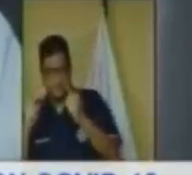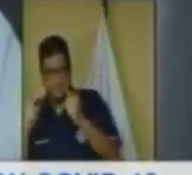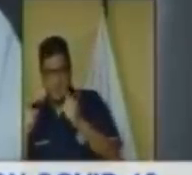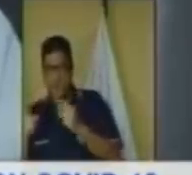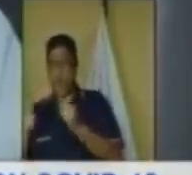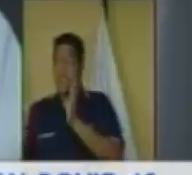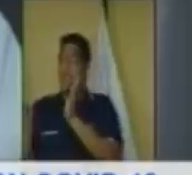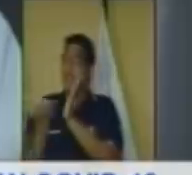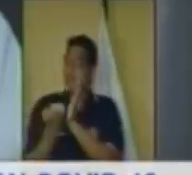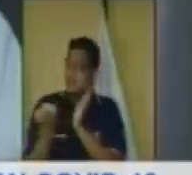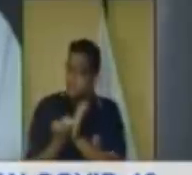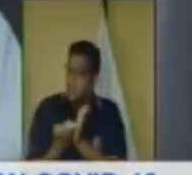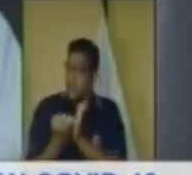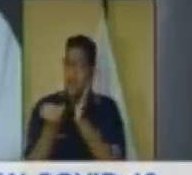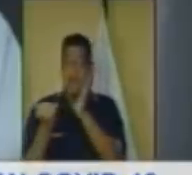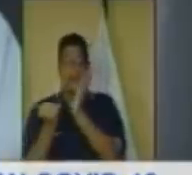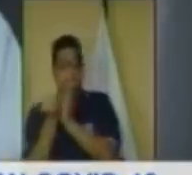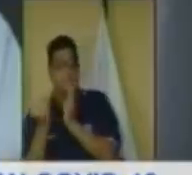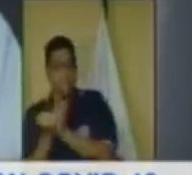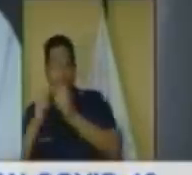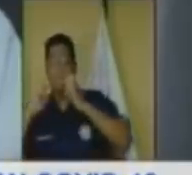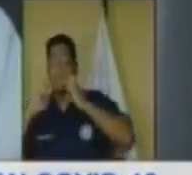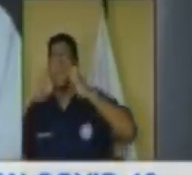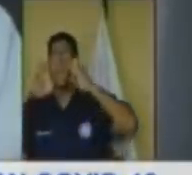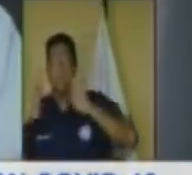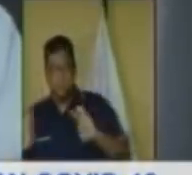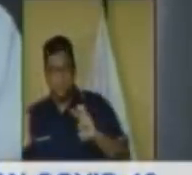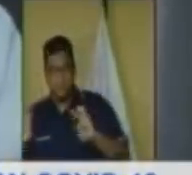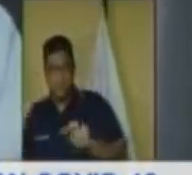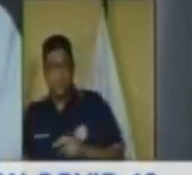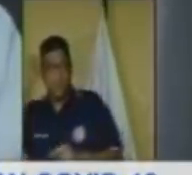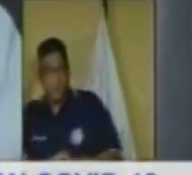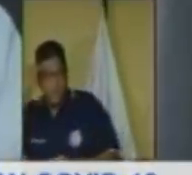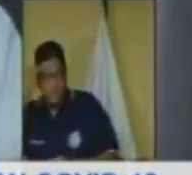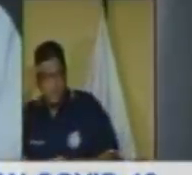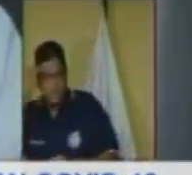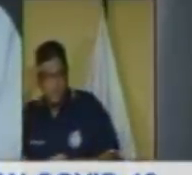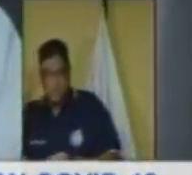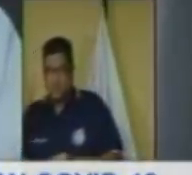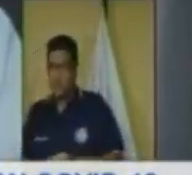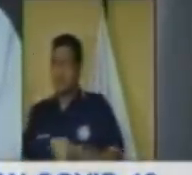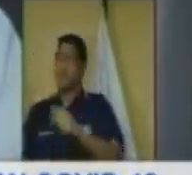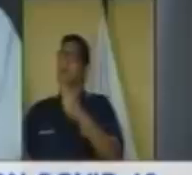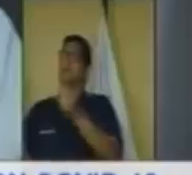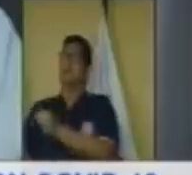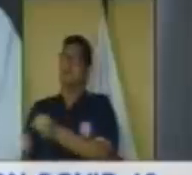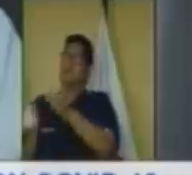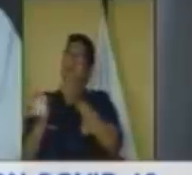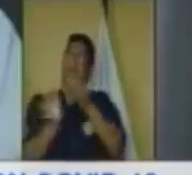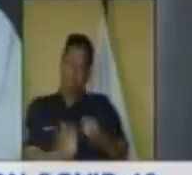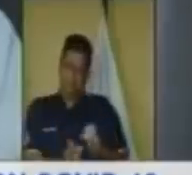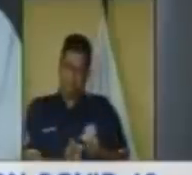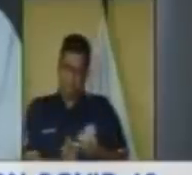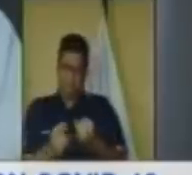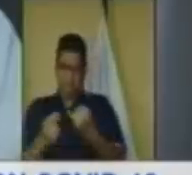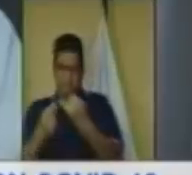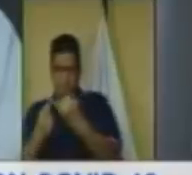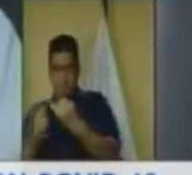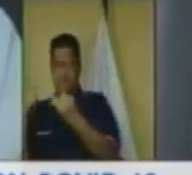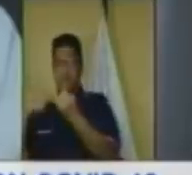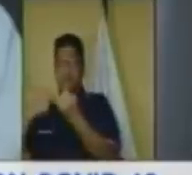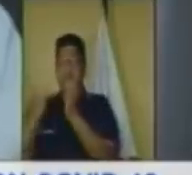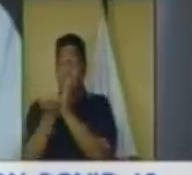privado, personal administrativo y docente de ambos sectores, incluyendo el municipal y por